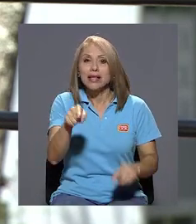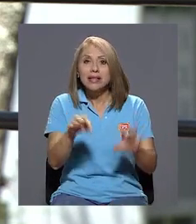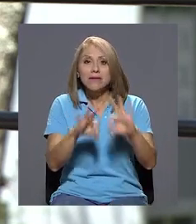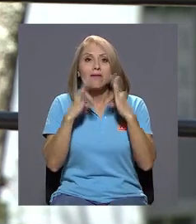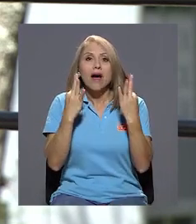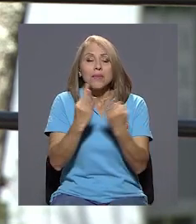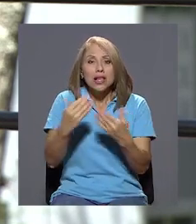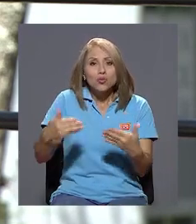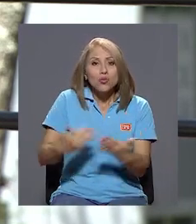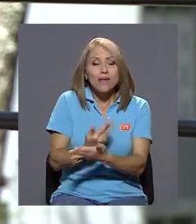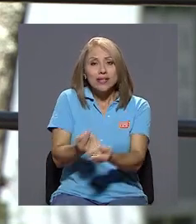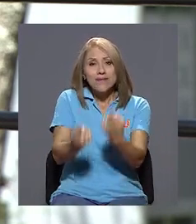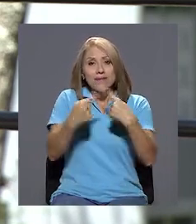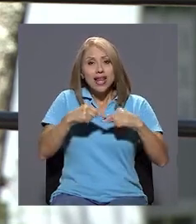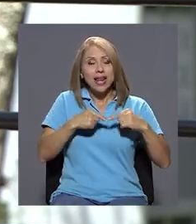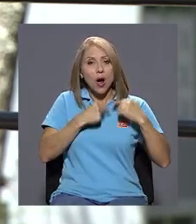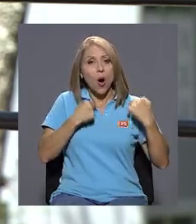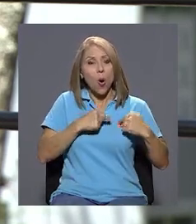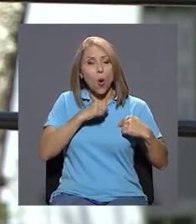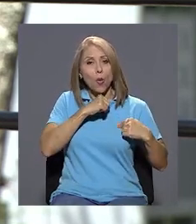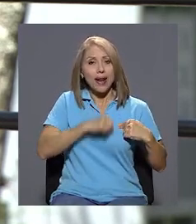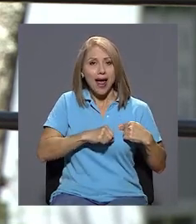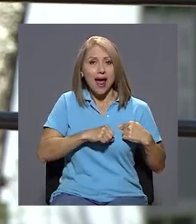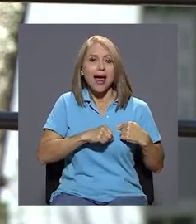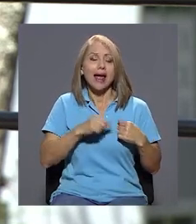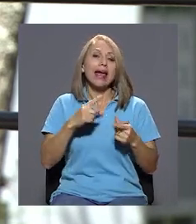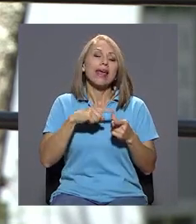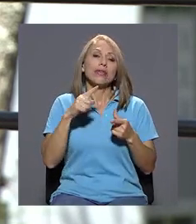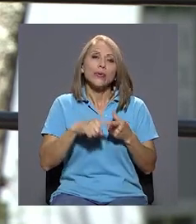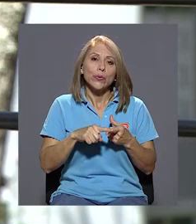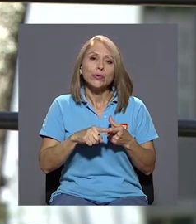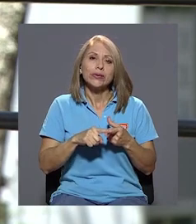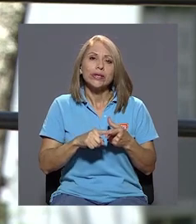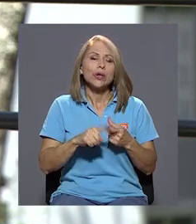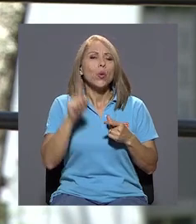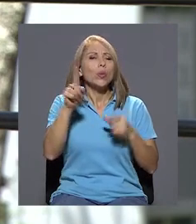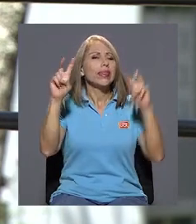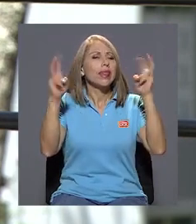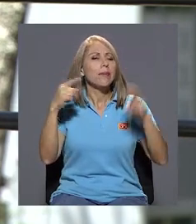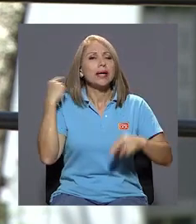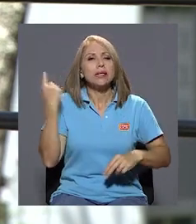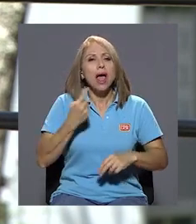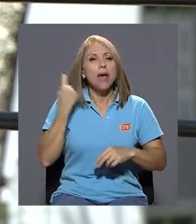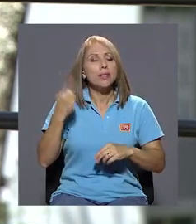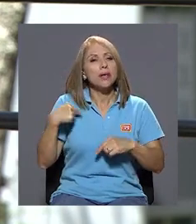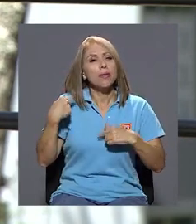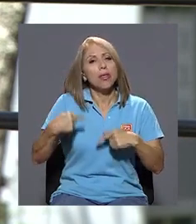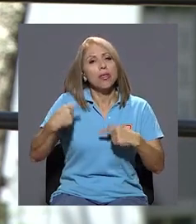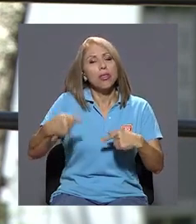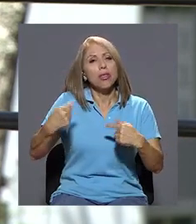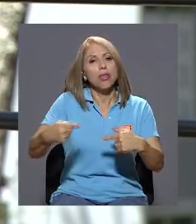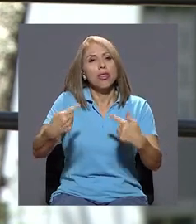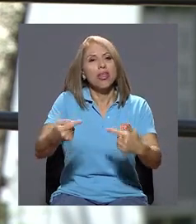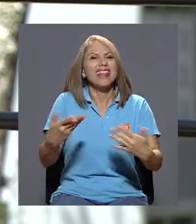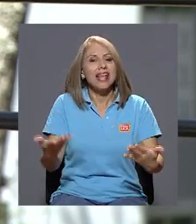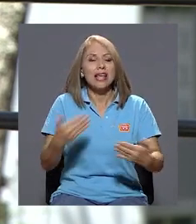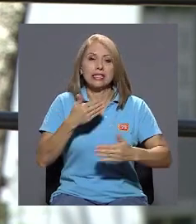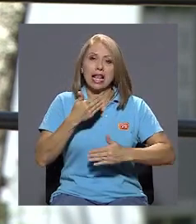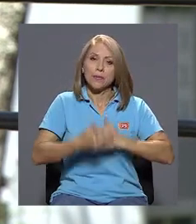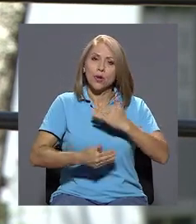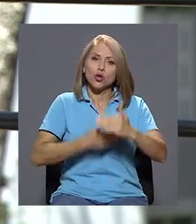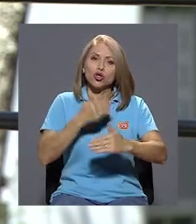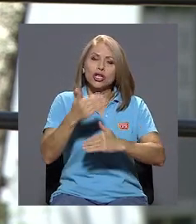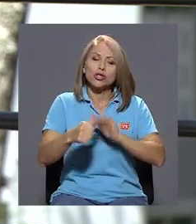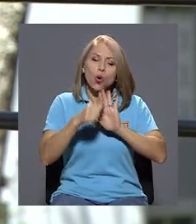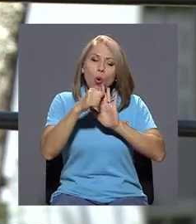son familias nuevas que vienen a operarse, entonces uno de los temas que más está constante es